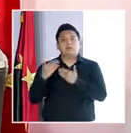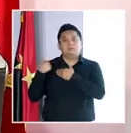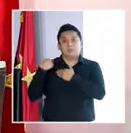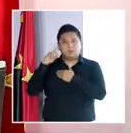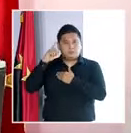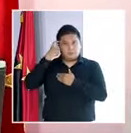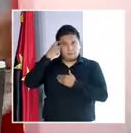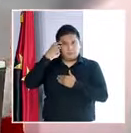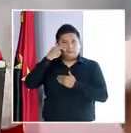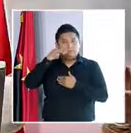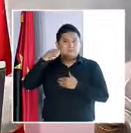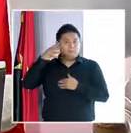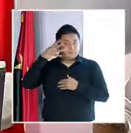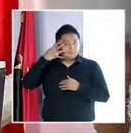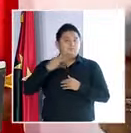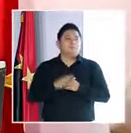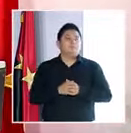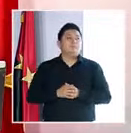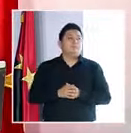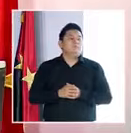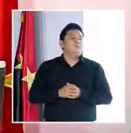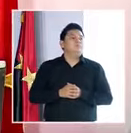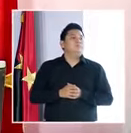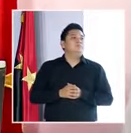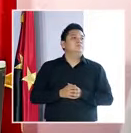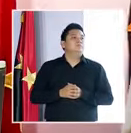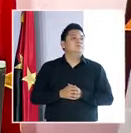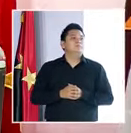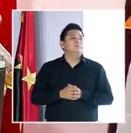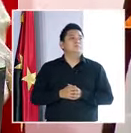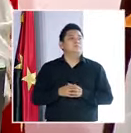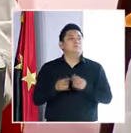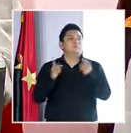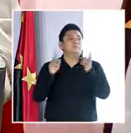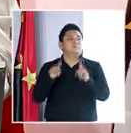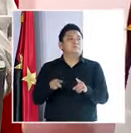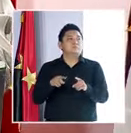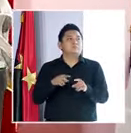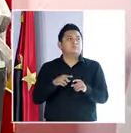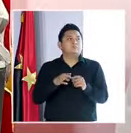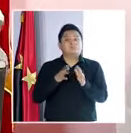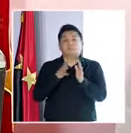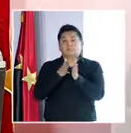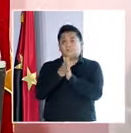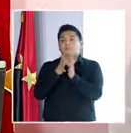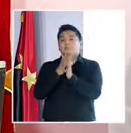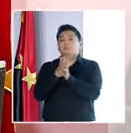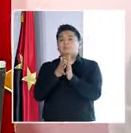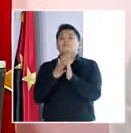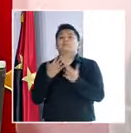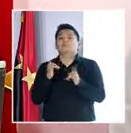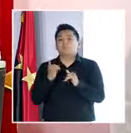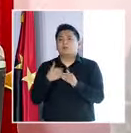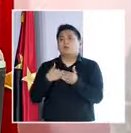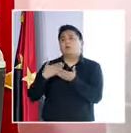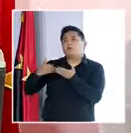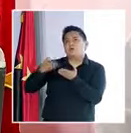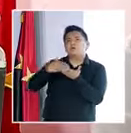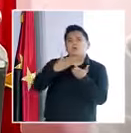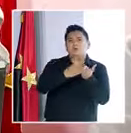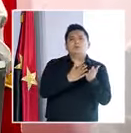Debo además mencionar que hemos venido estructurando la compra y la